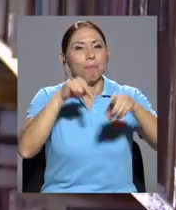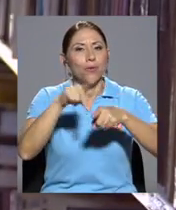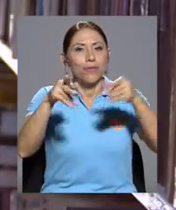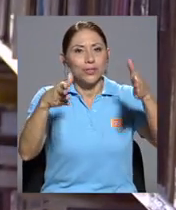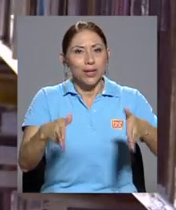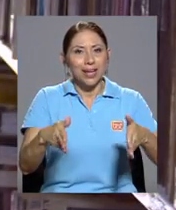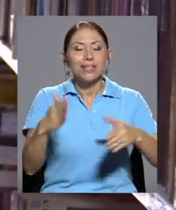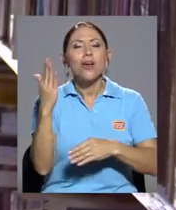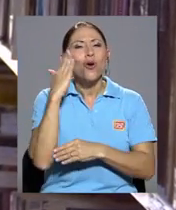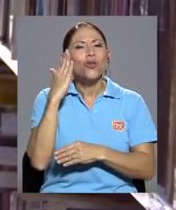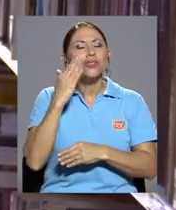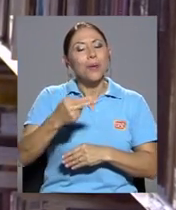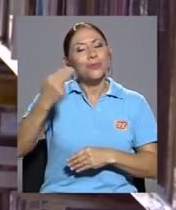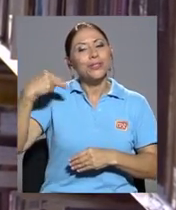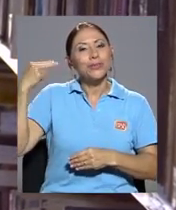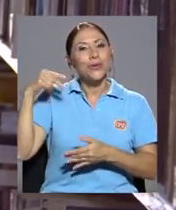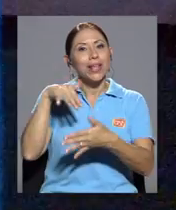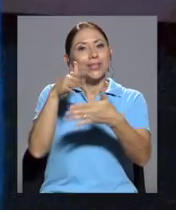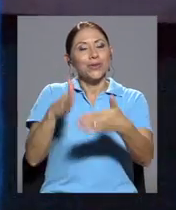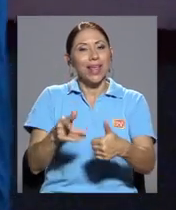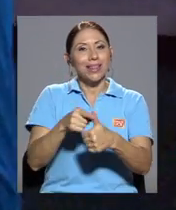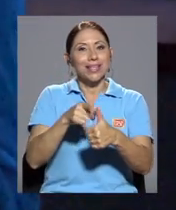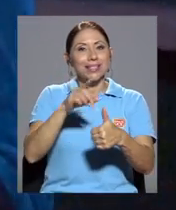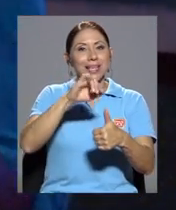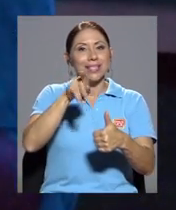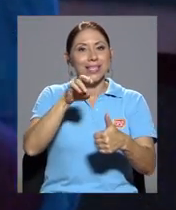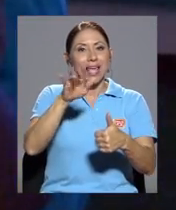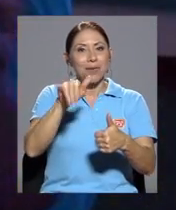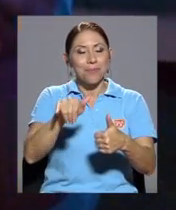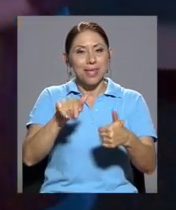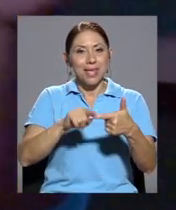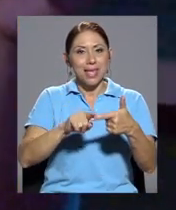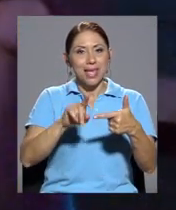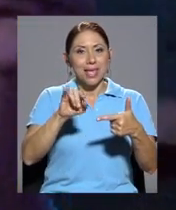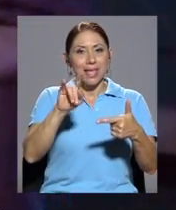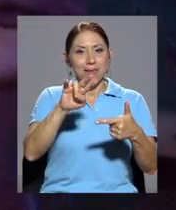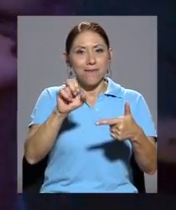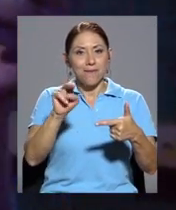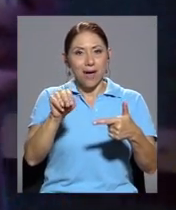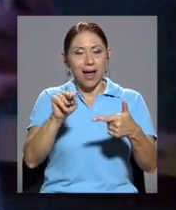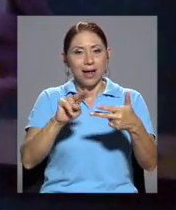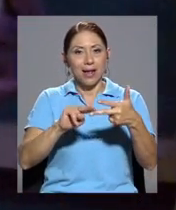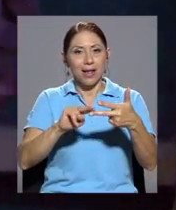conozcamos la historia de los estudiantes jamie iban marta